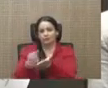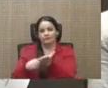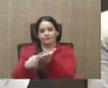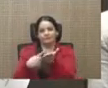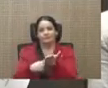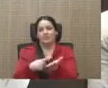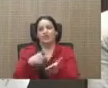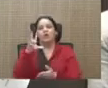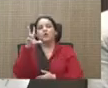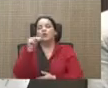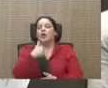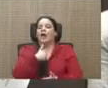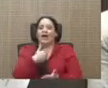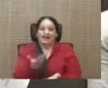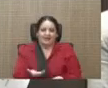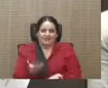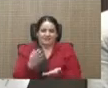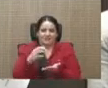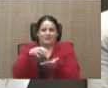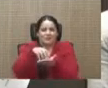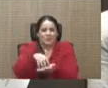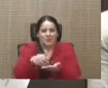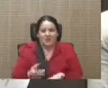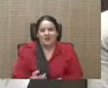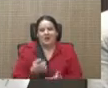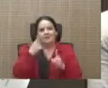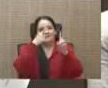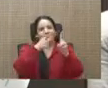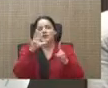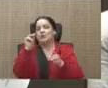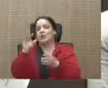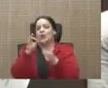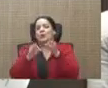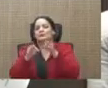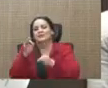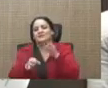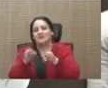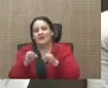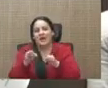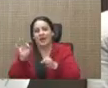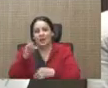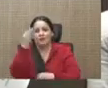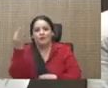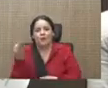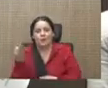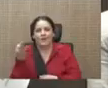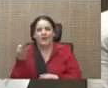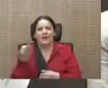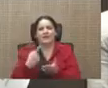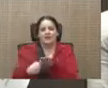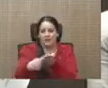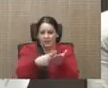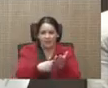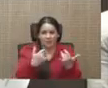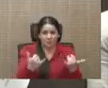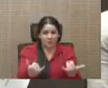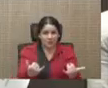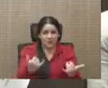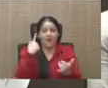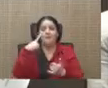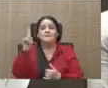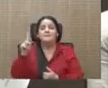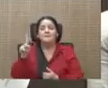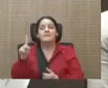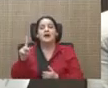fin no justifica los medios. En este caso, no se justifica el medio que debatimos para censurar al ministro, independientemente de quién